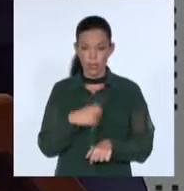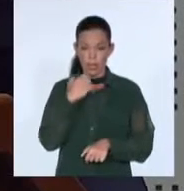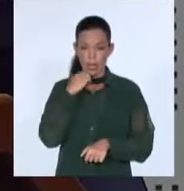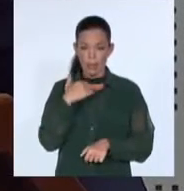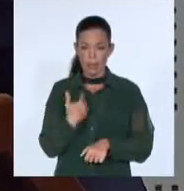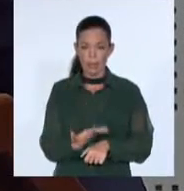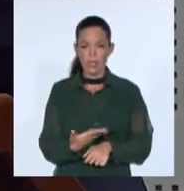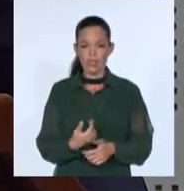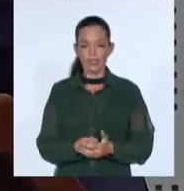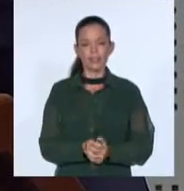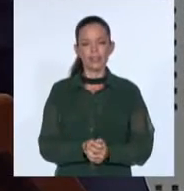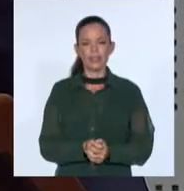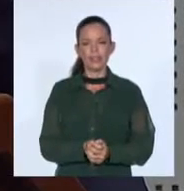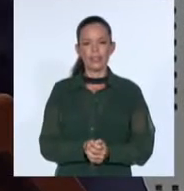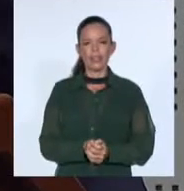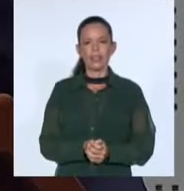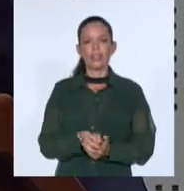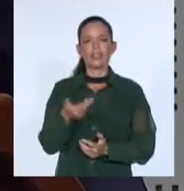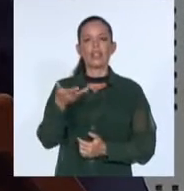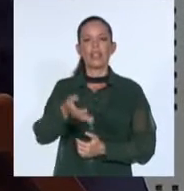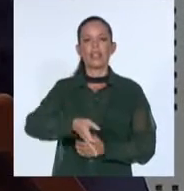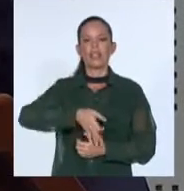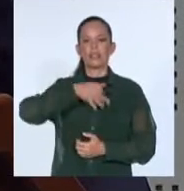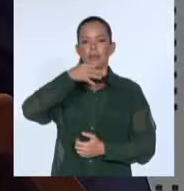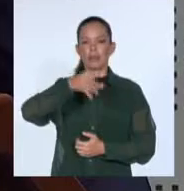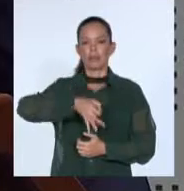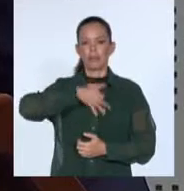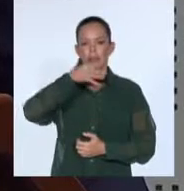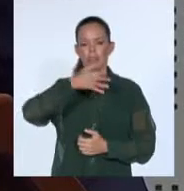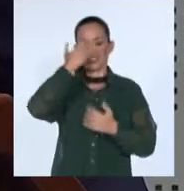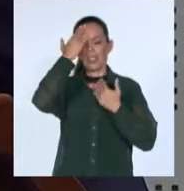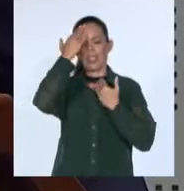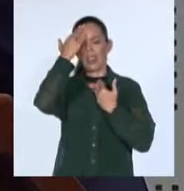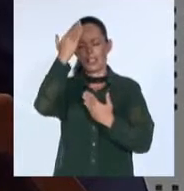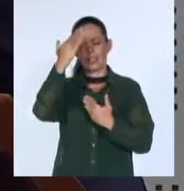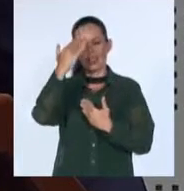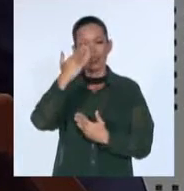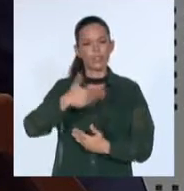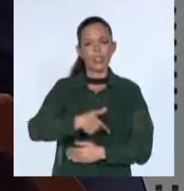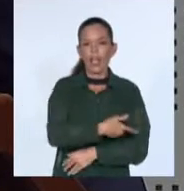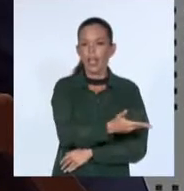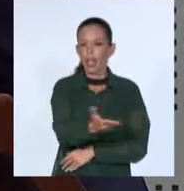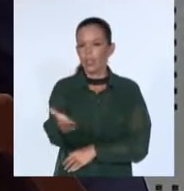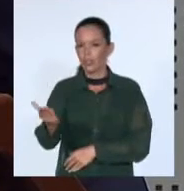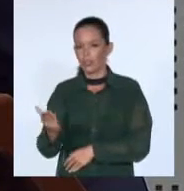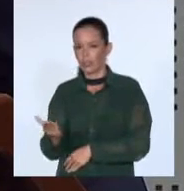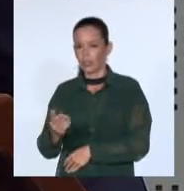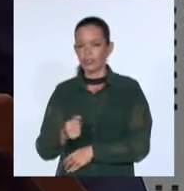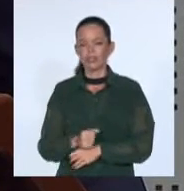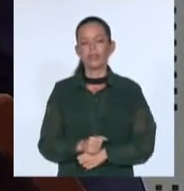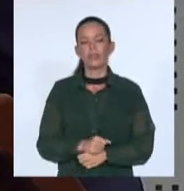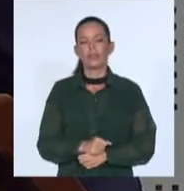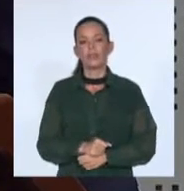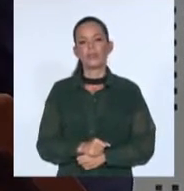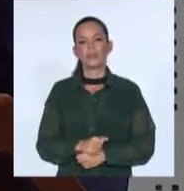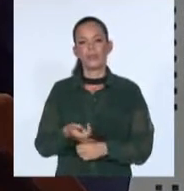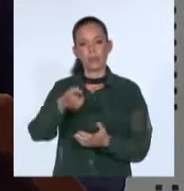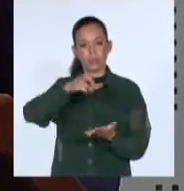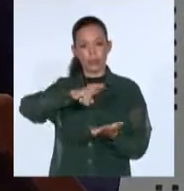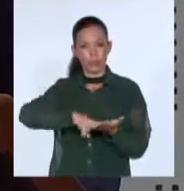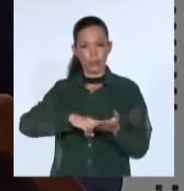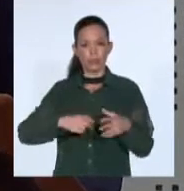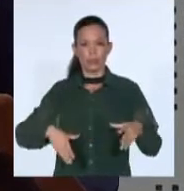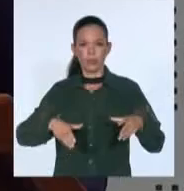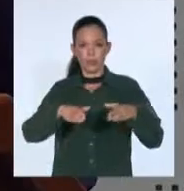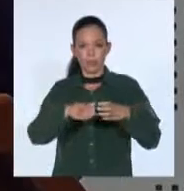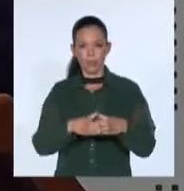expresar mi agradecimiento a todos y cada uno de los países que componen el G77 más